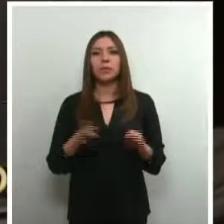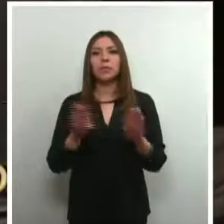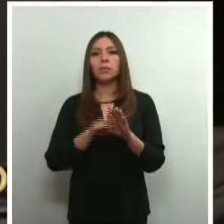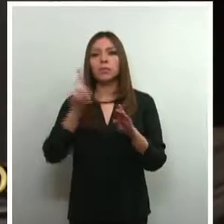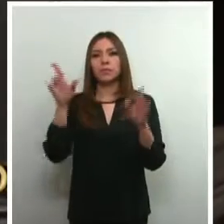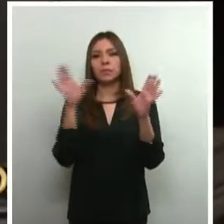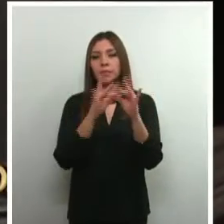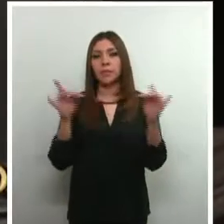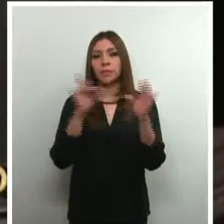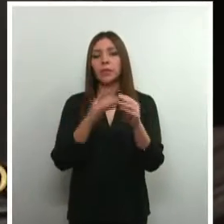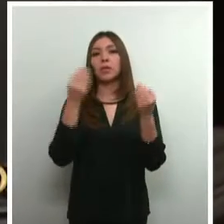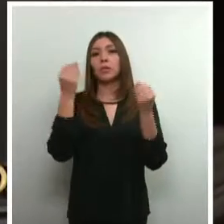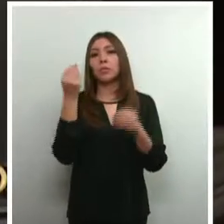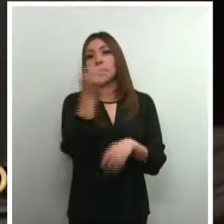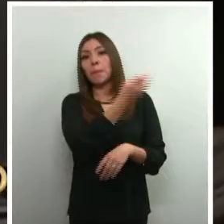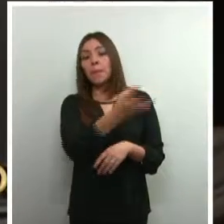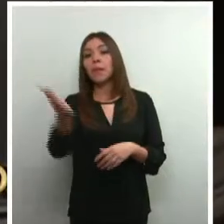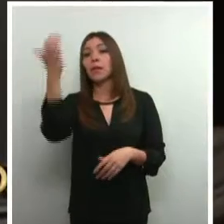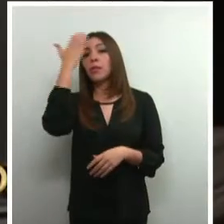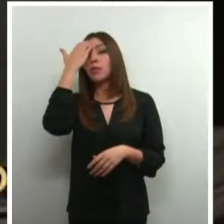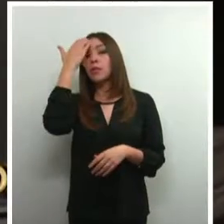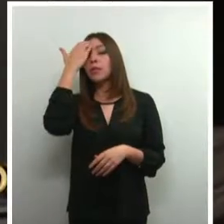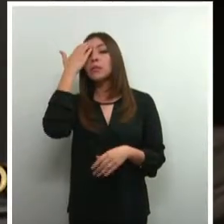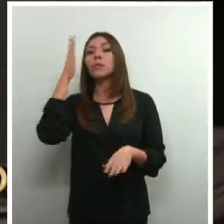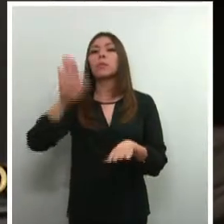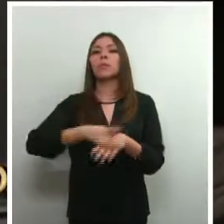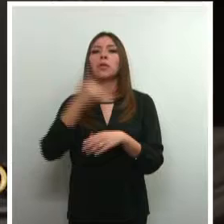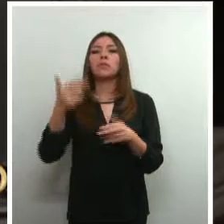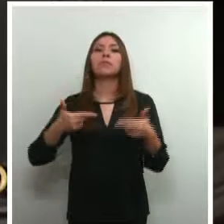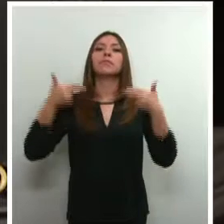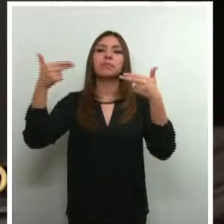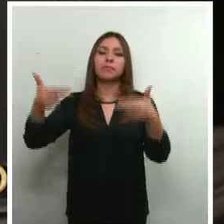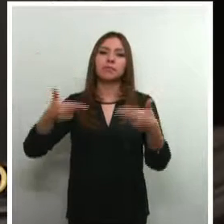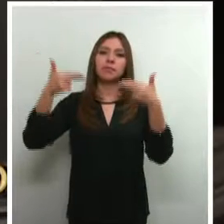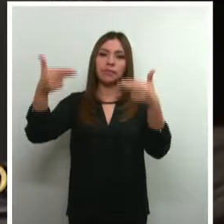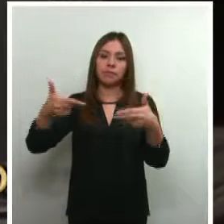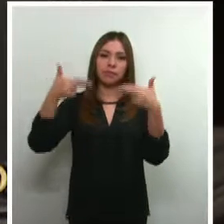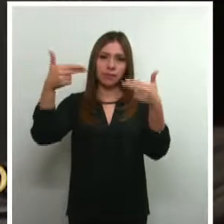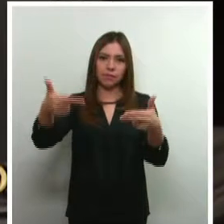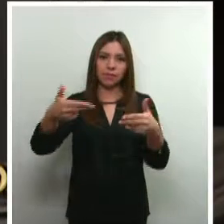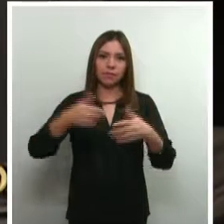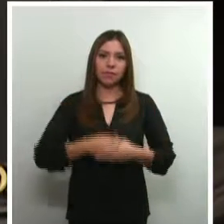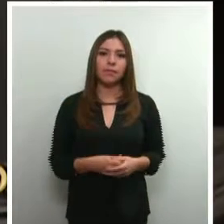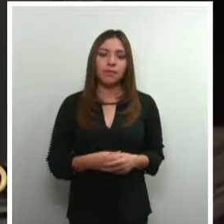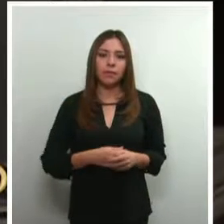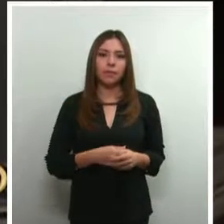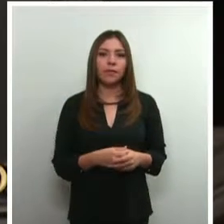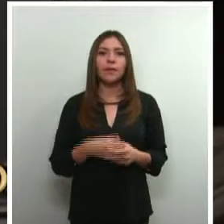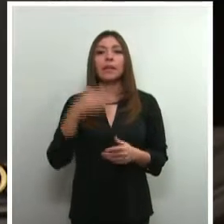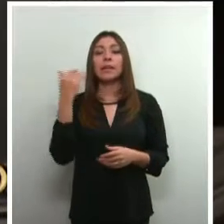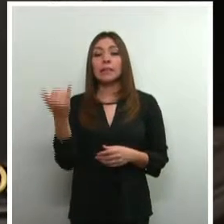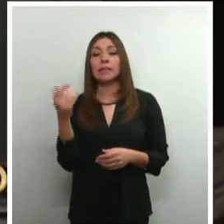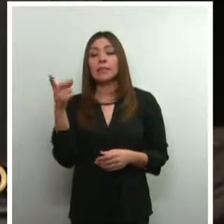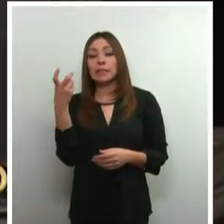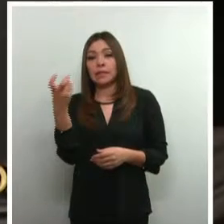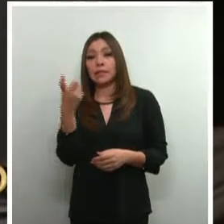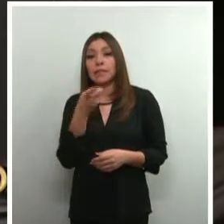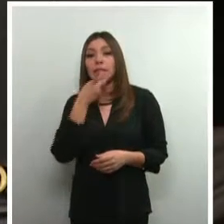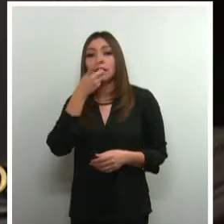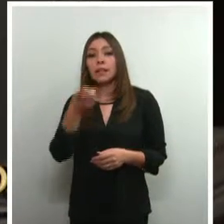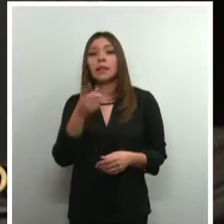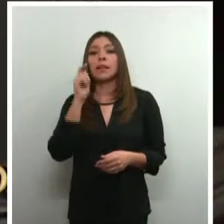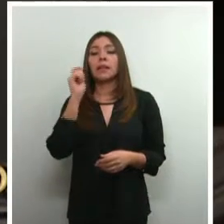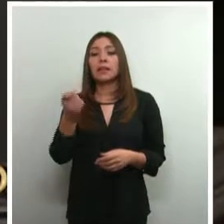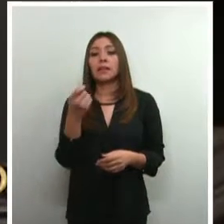leyenda que muchos de ustedes conocen porque ha pasado de generación en generación y que advierte que será